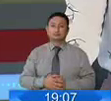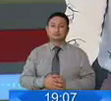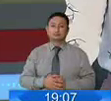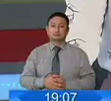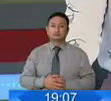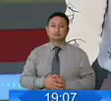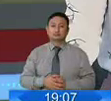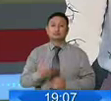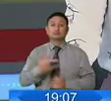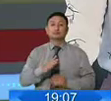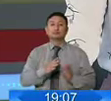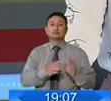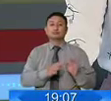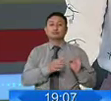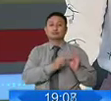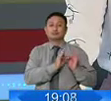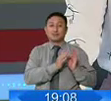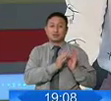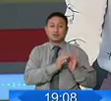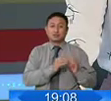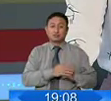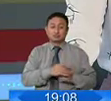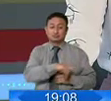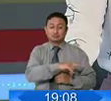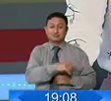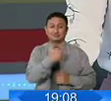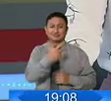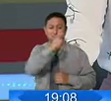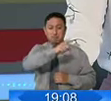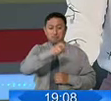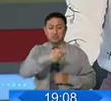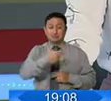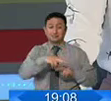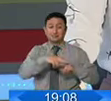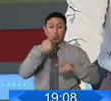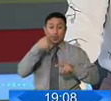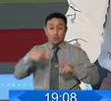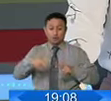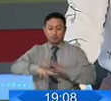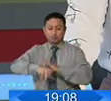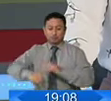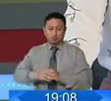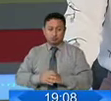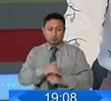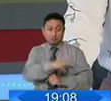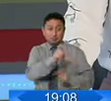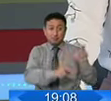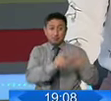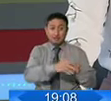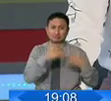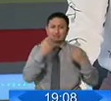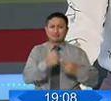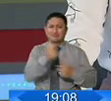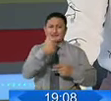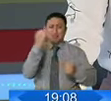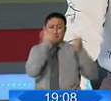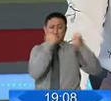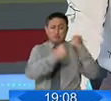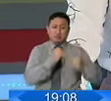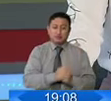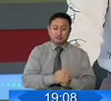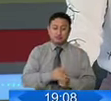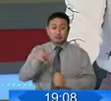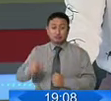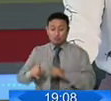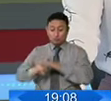En el distrito Calderón, tres sospechosos de robar a un taxista estuvieron a punto de ser linchados. El dueño de la unidad logró escapar.